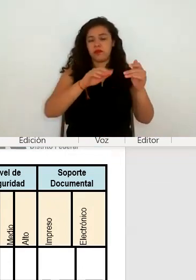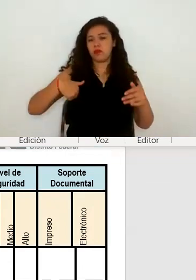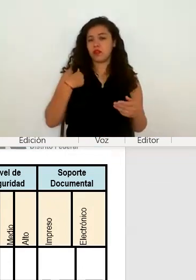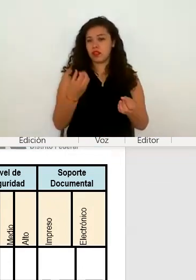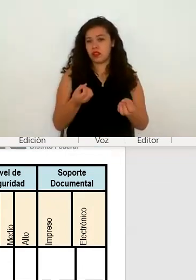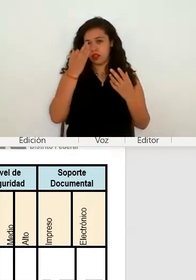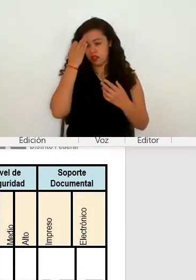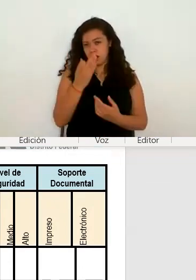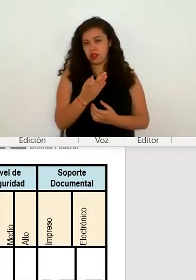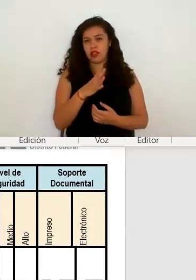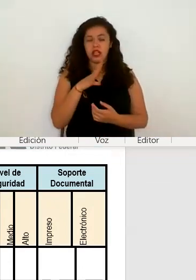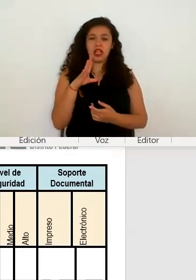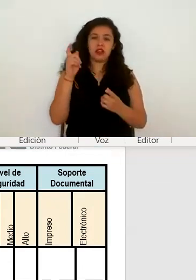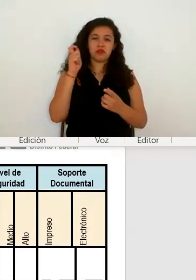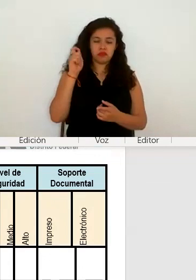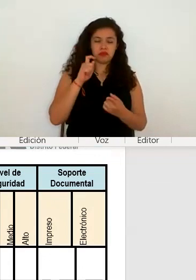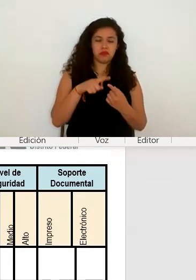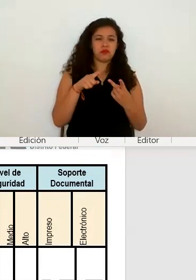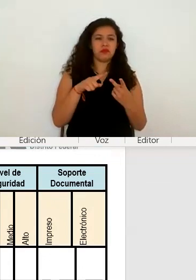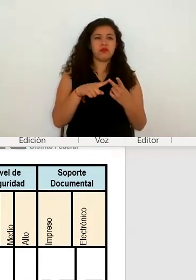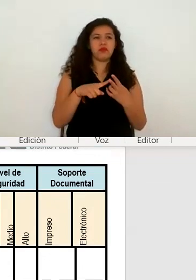Viene jubilaciones, honorarios